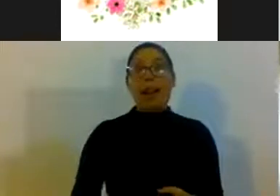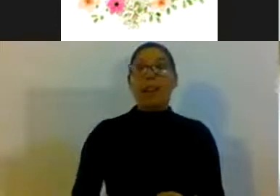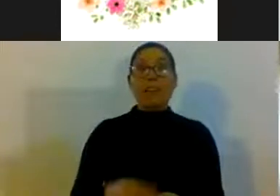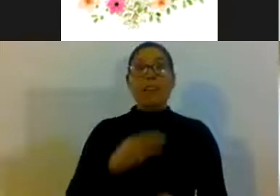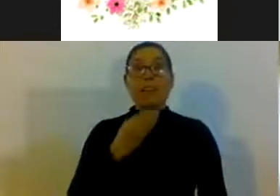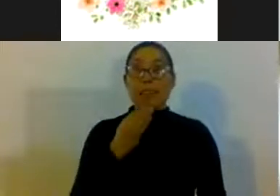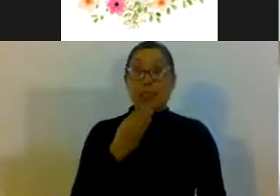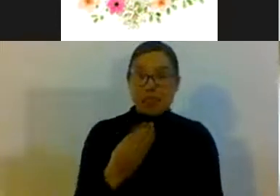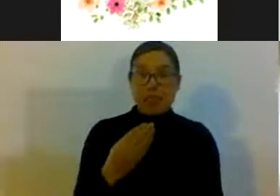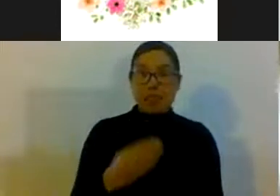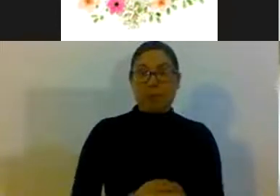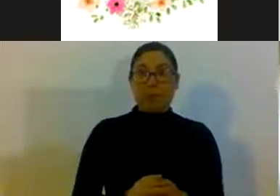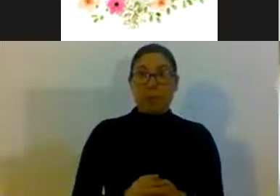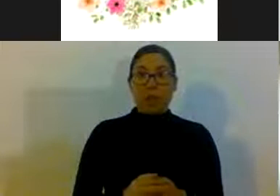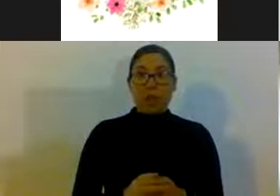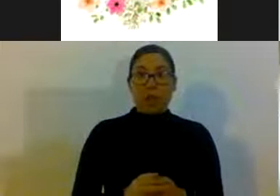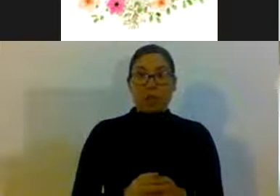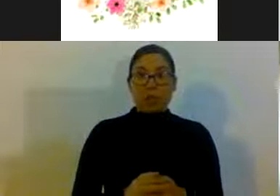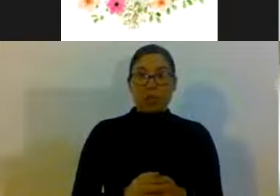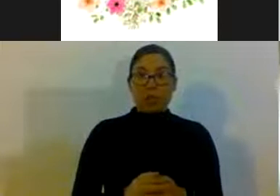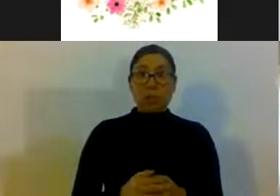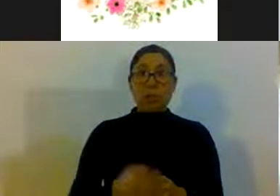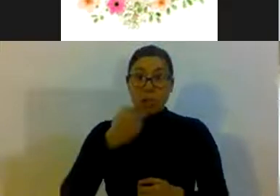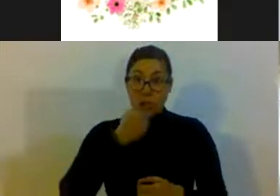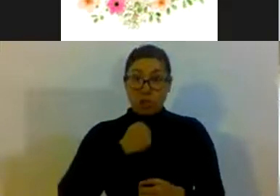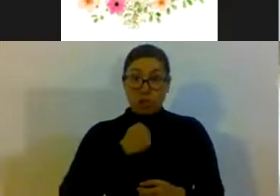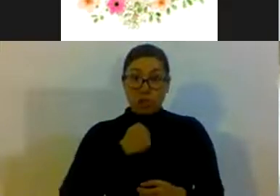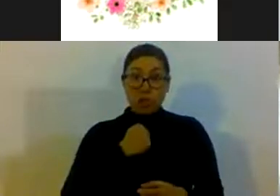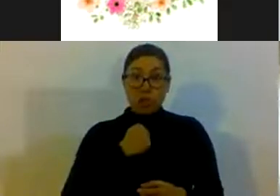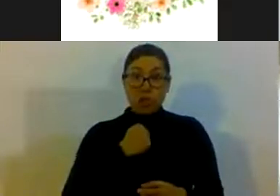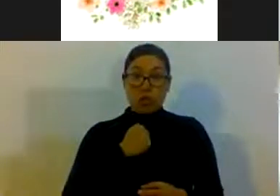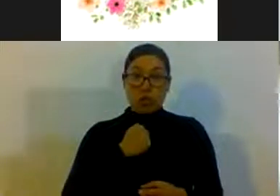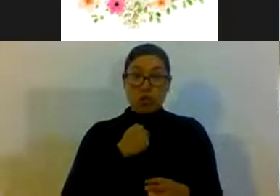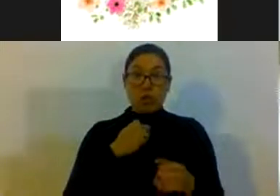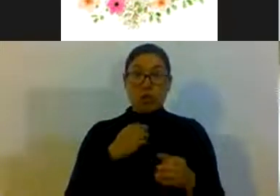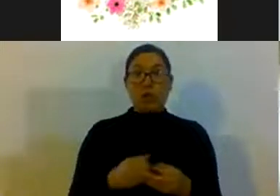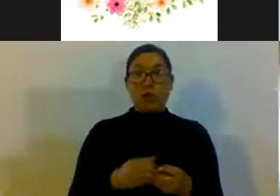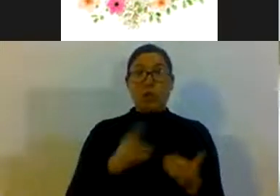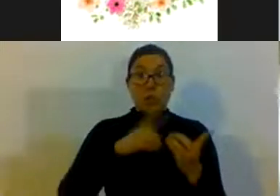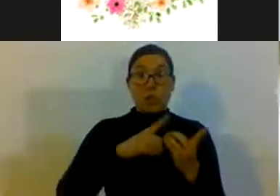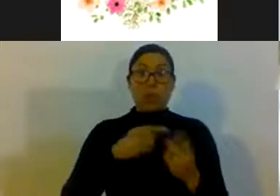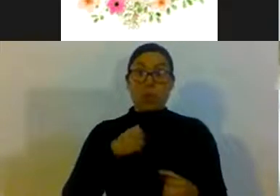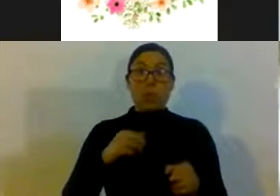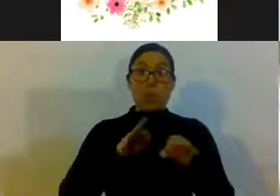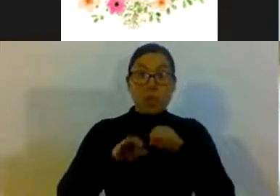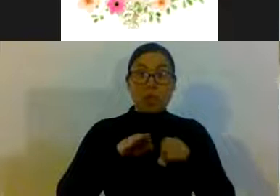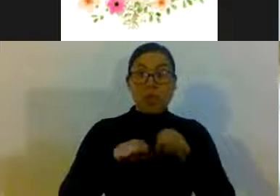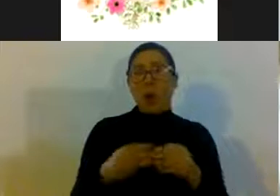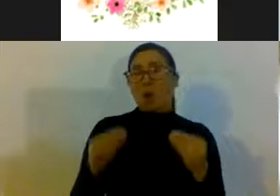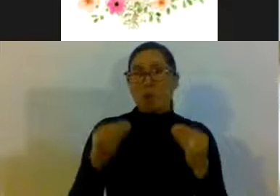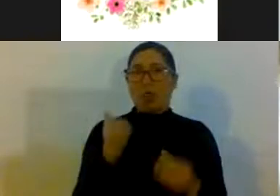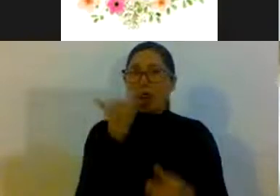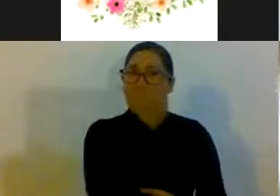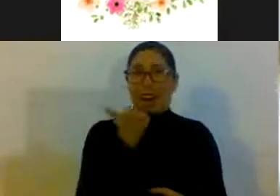muchos alumnos, la mayoría tienen padrastros o tienen madrastras. Entonces, siempre les estoy